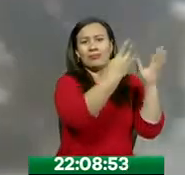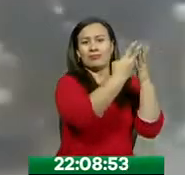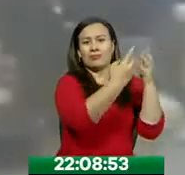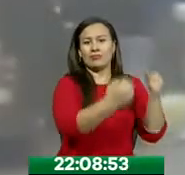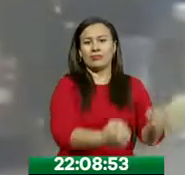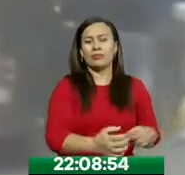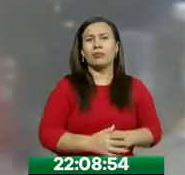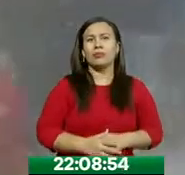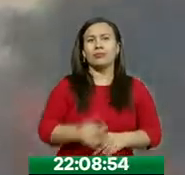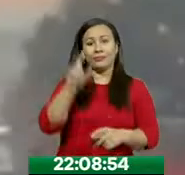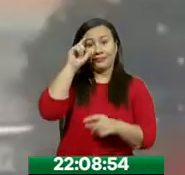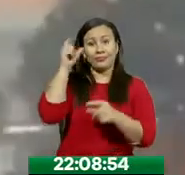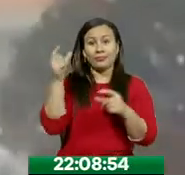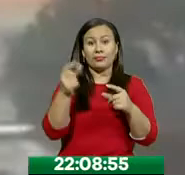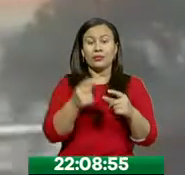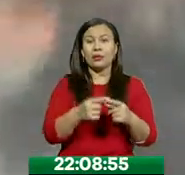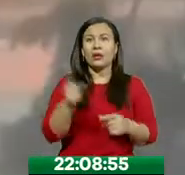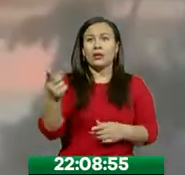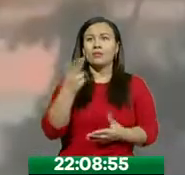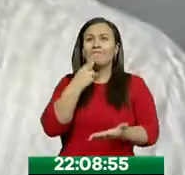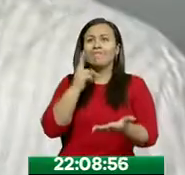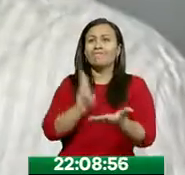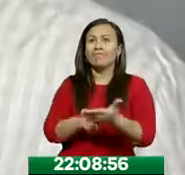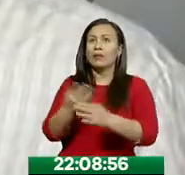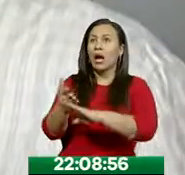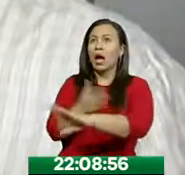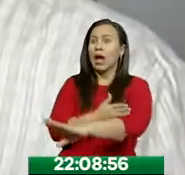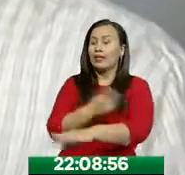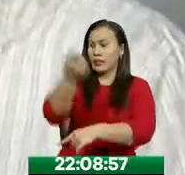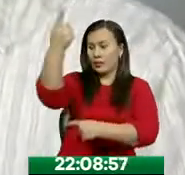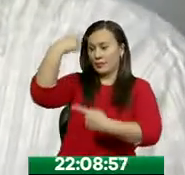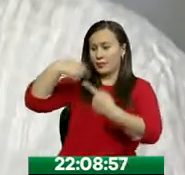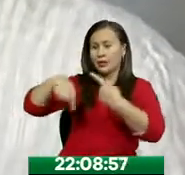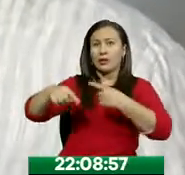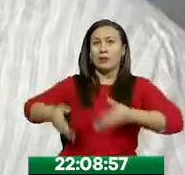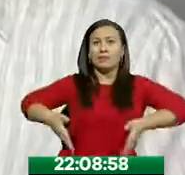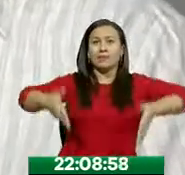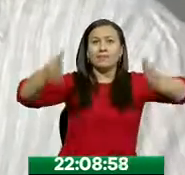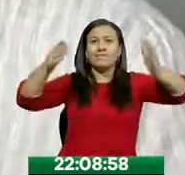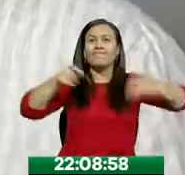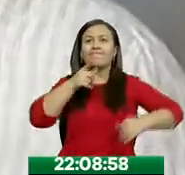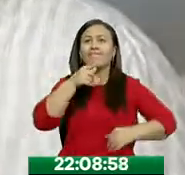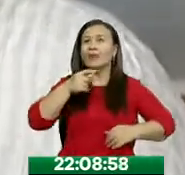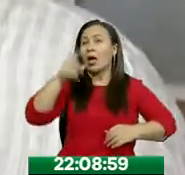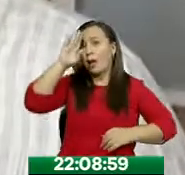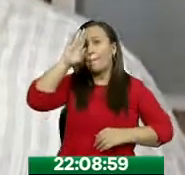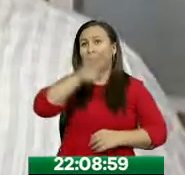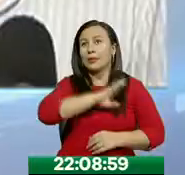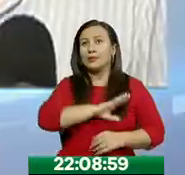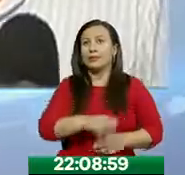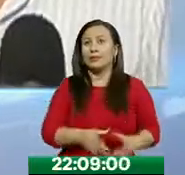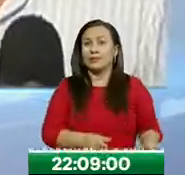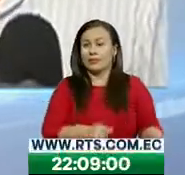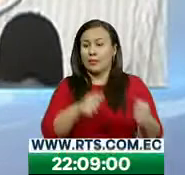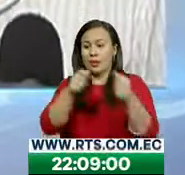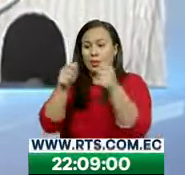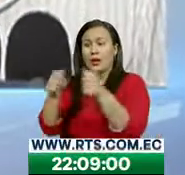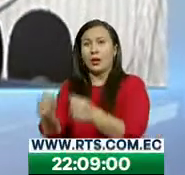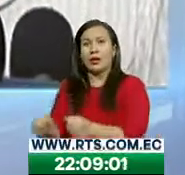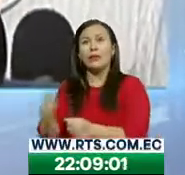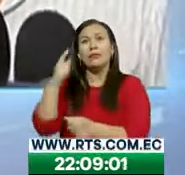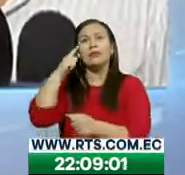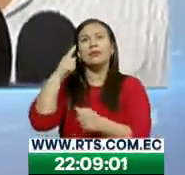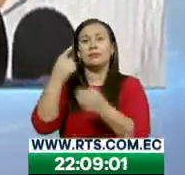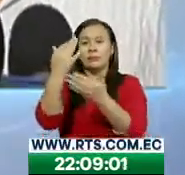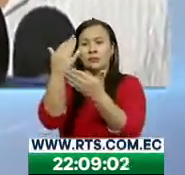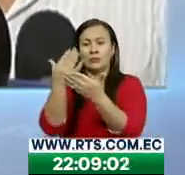que habría sido detenido por una boleta de auxilio fue traído a esta unidad en la cual los servidores policiales procedieron con el procedimiento correspondiente.